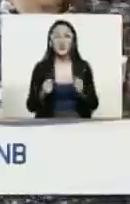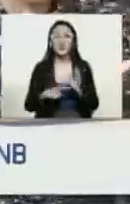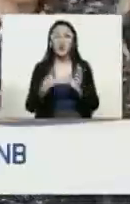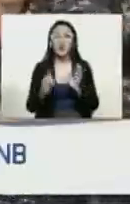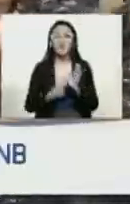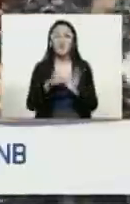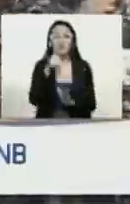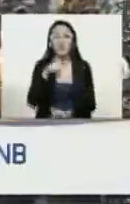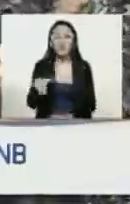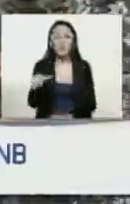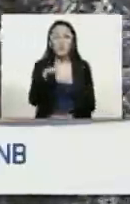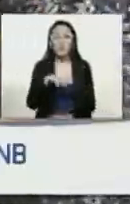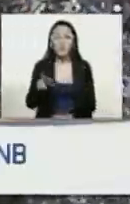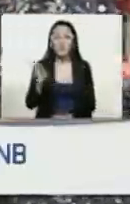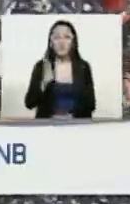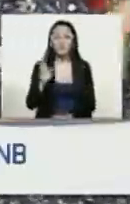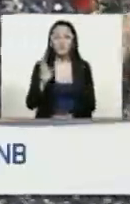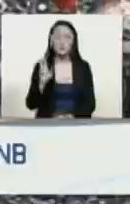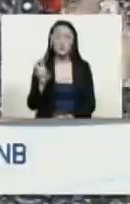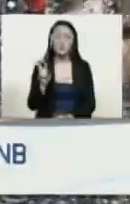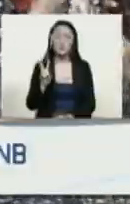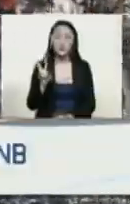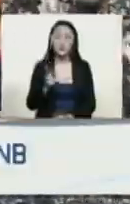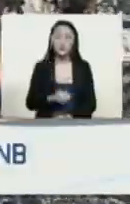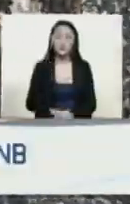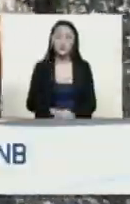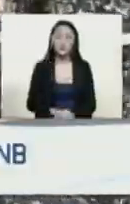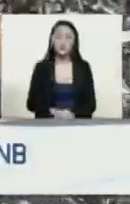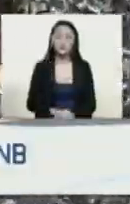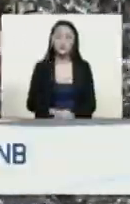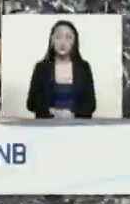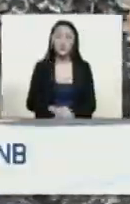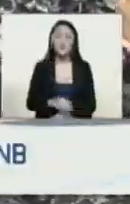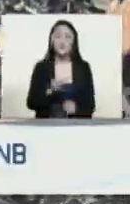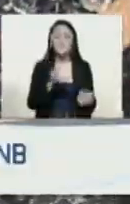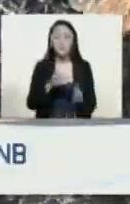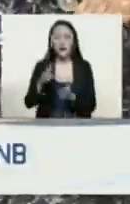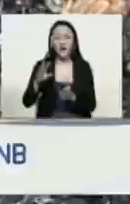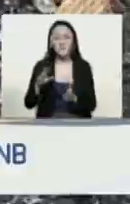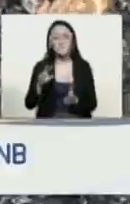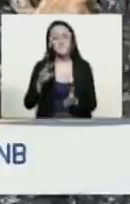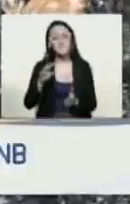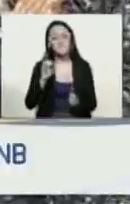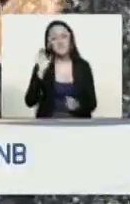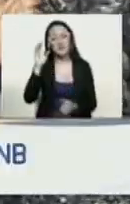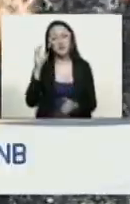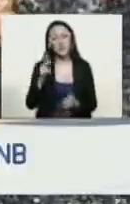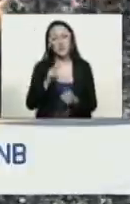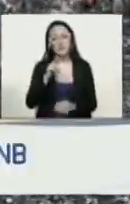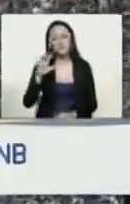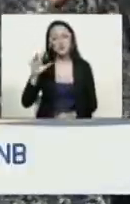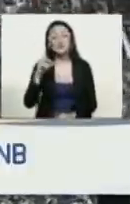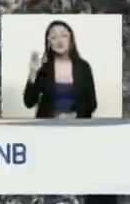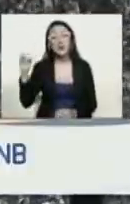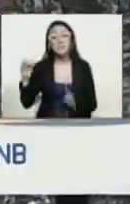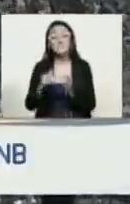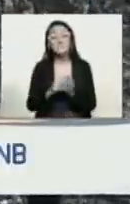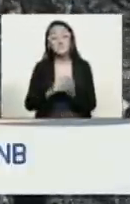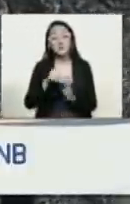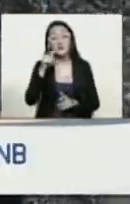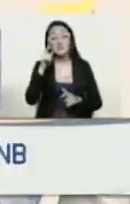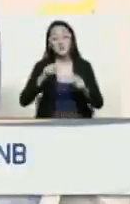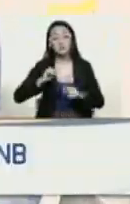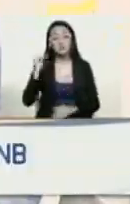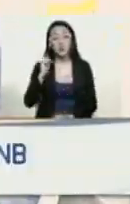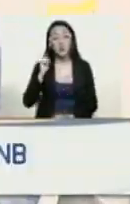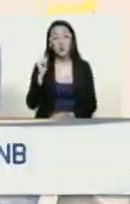total al pueblo de Venezuela. Reverol, toma nota. Plan de la Patria 2025, 100.000 funcionarios de la Policía Nacional